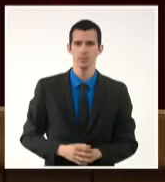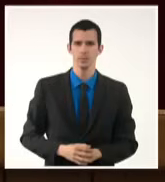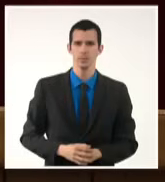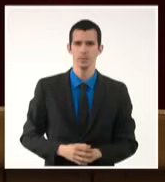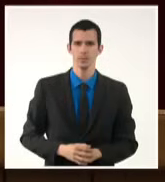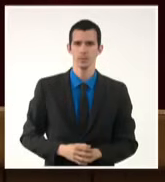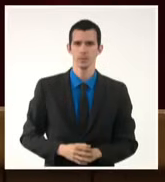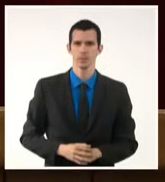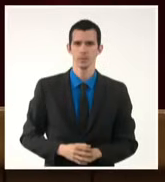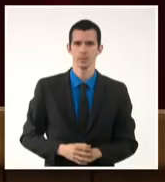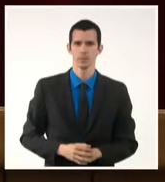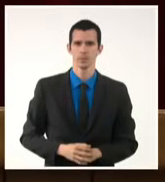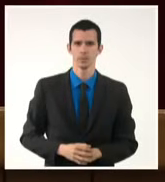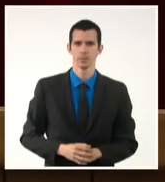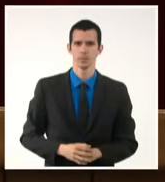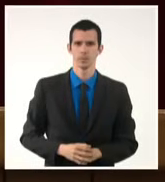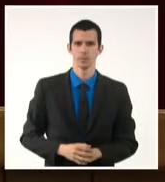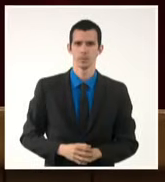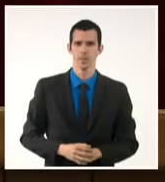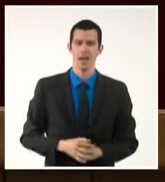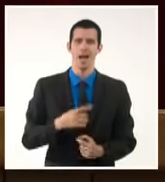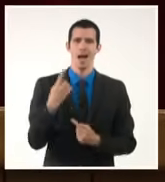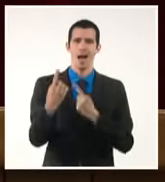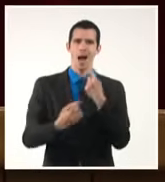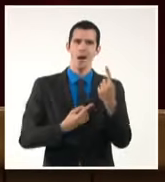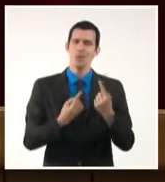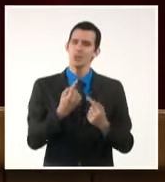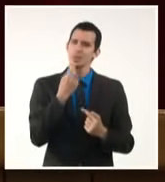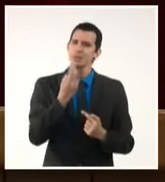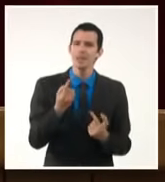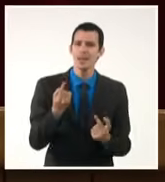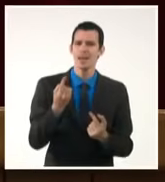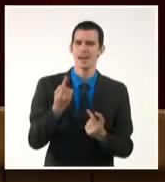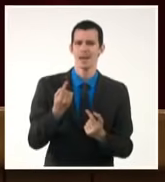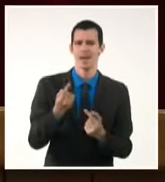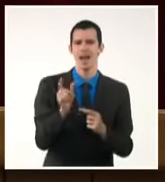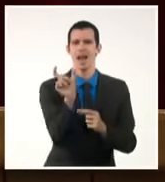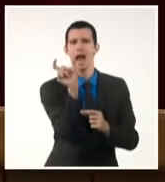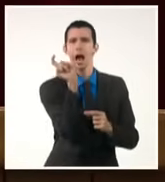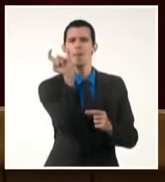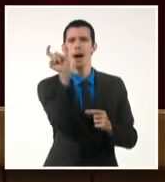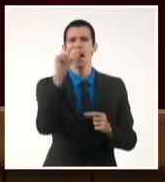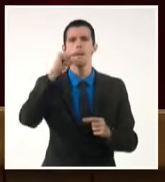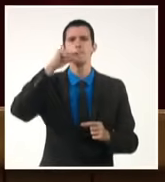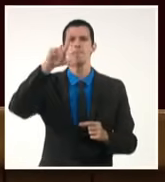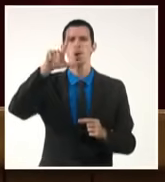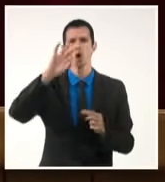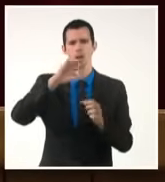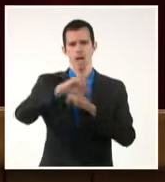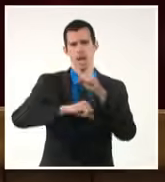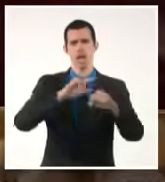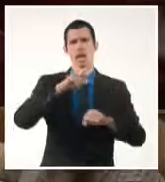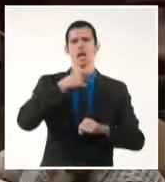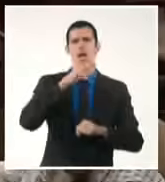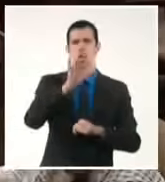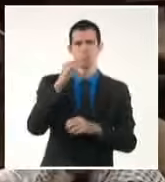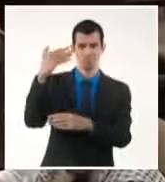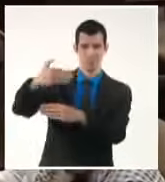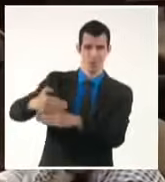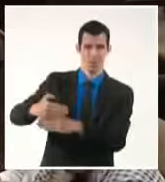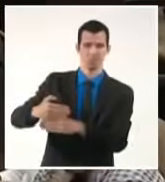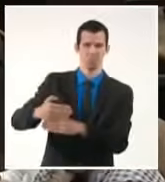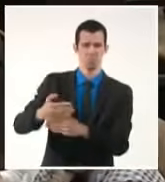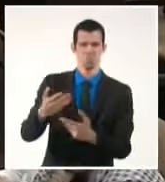bloqueo. Ojalá fuera igual de fácil sacarlo de nuestra cotidianidad y borrar sus amenazas y sus efectos sobre